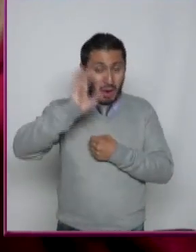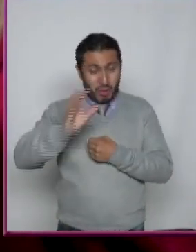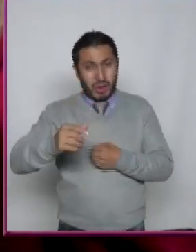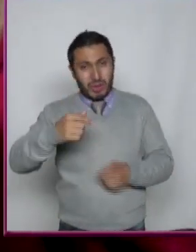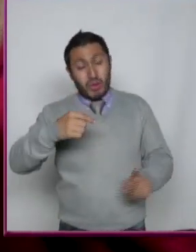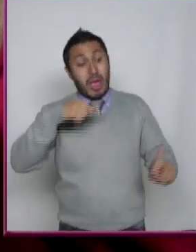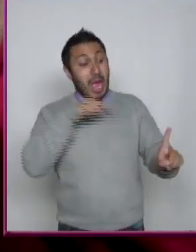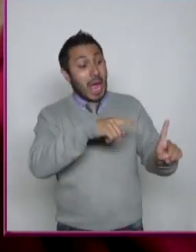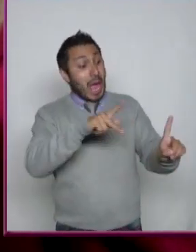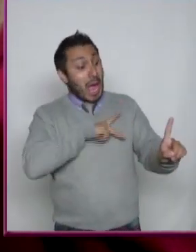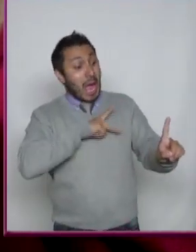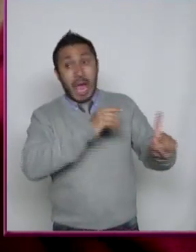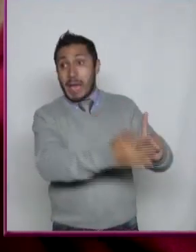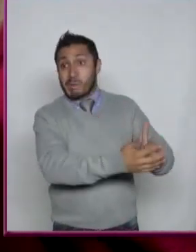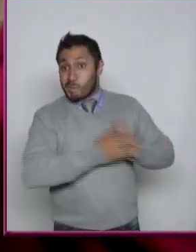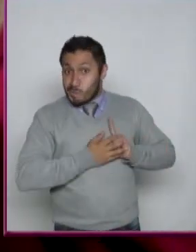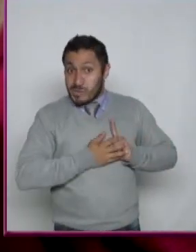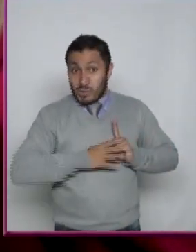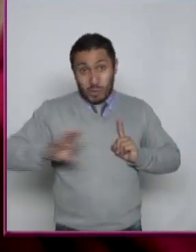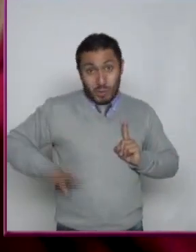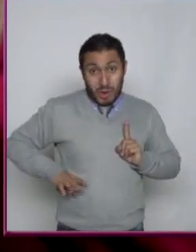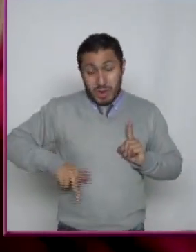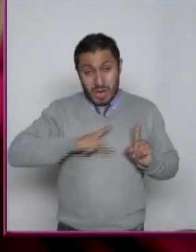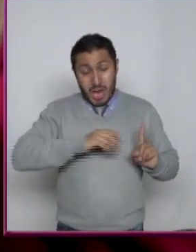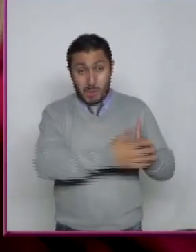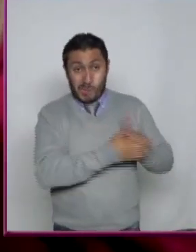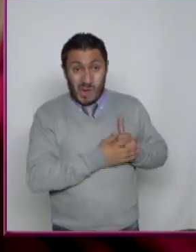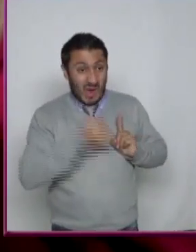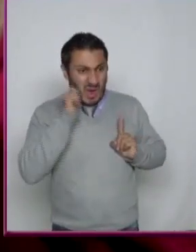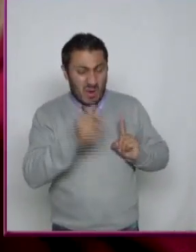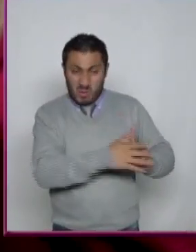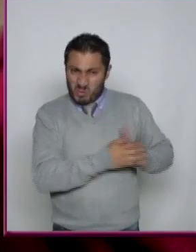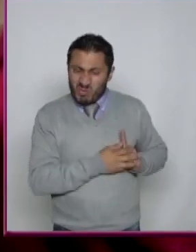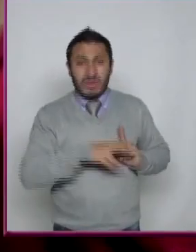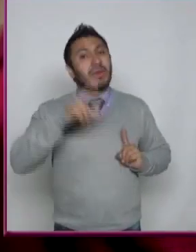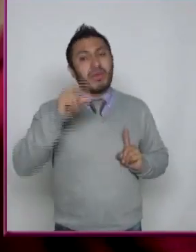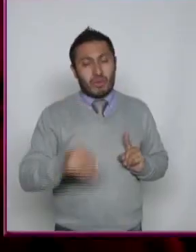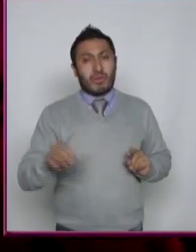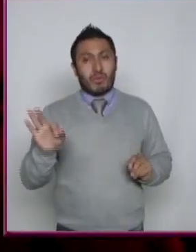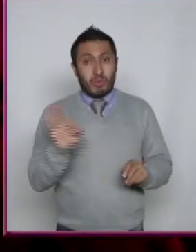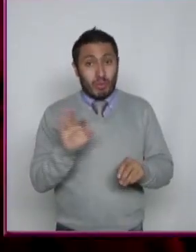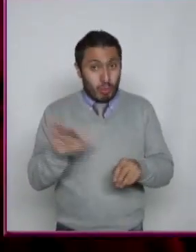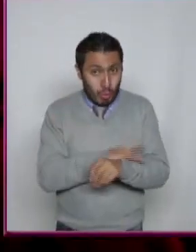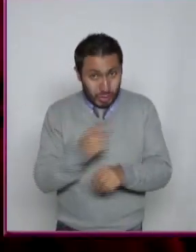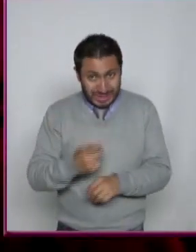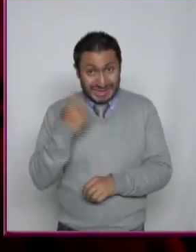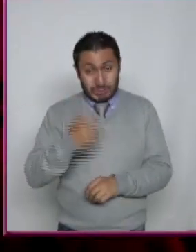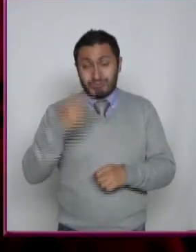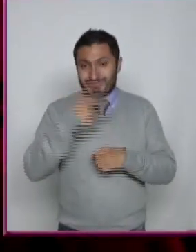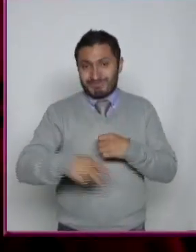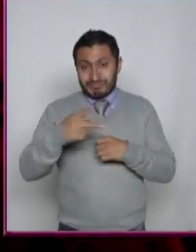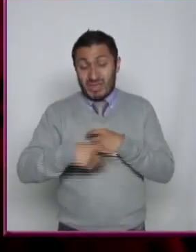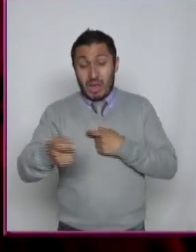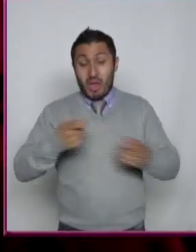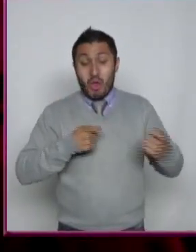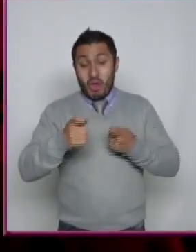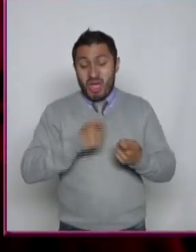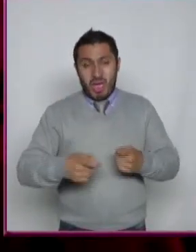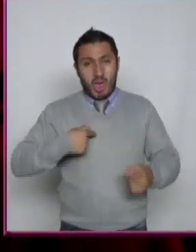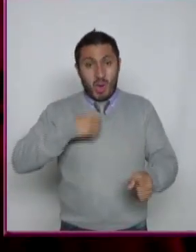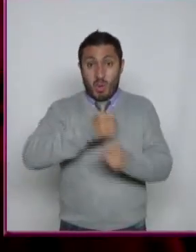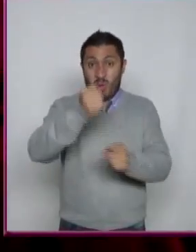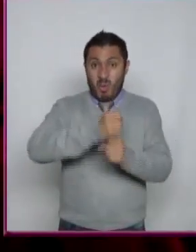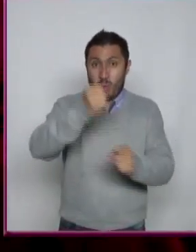nos pertenecen por ser nuestras parejas, pues entonces podemos llegar a reaccionar de maneras muy controladoras y muy violentas hacia